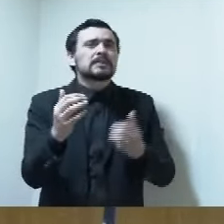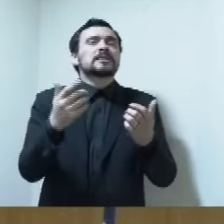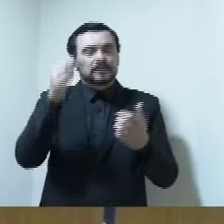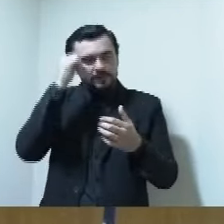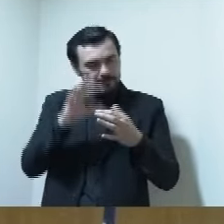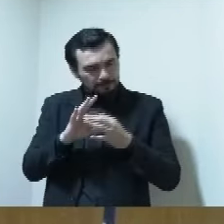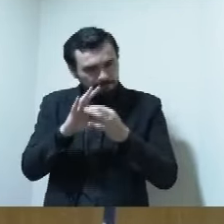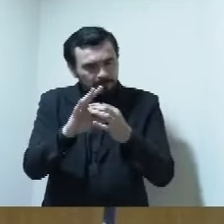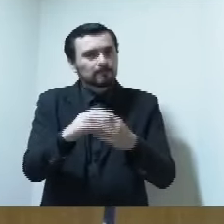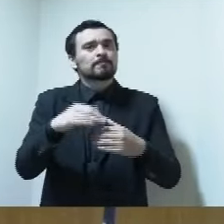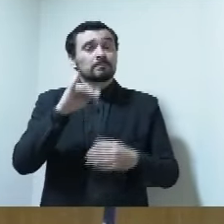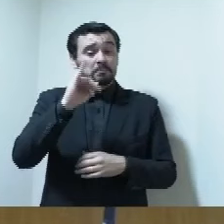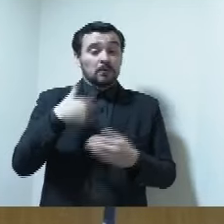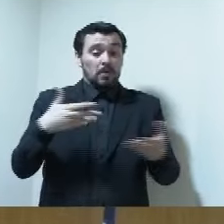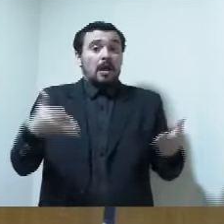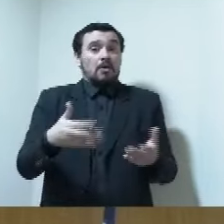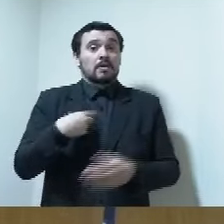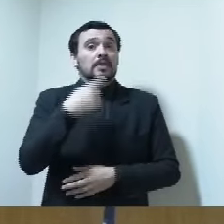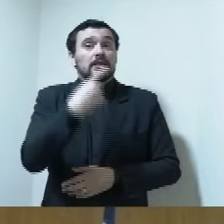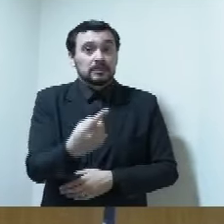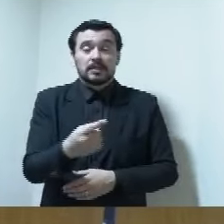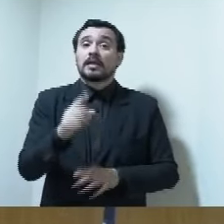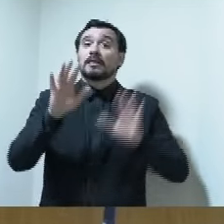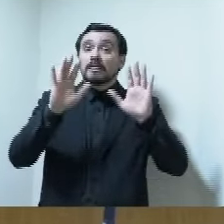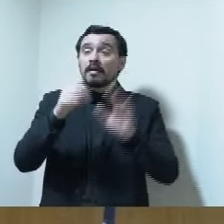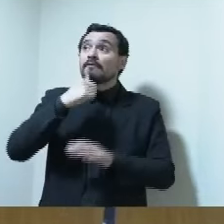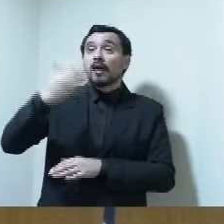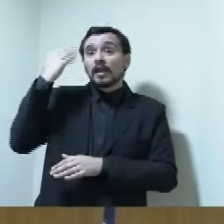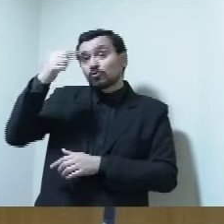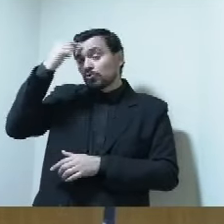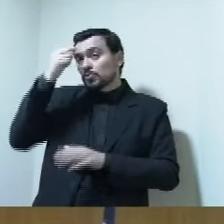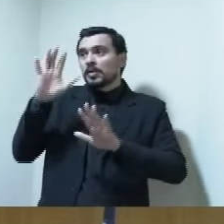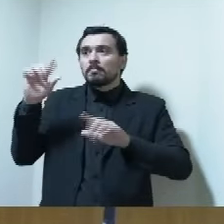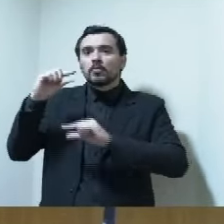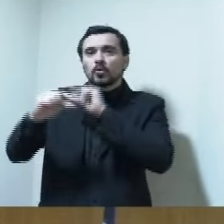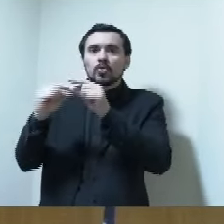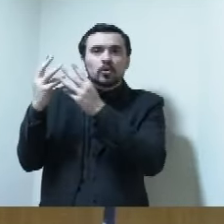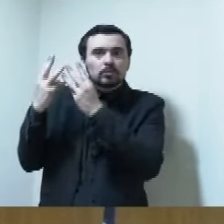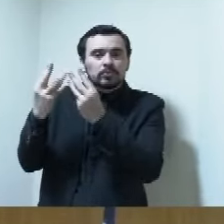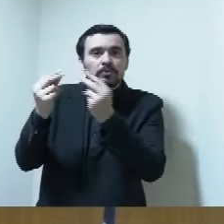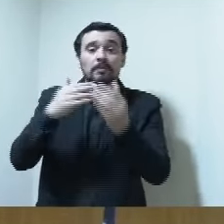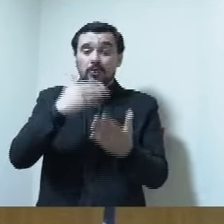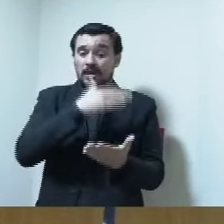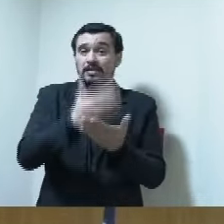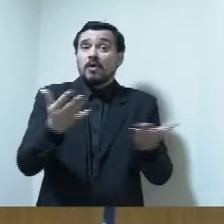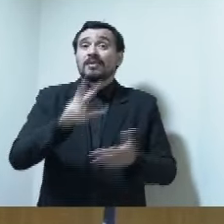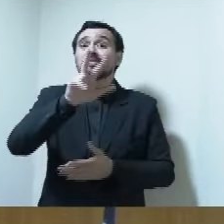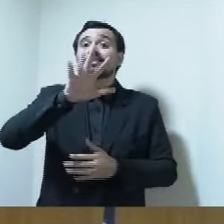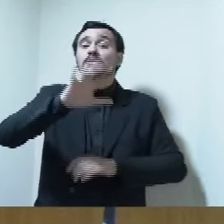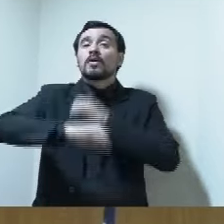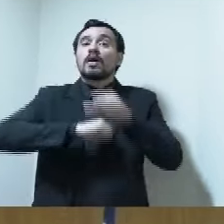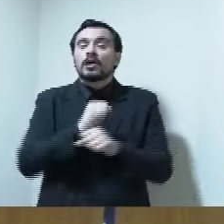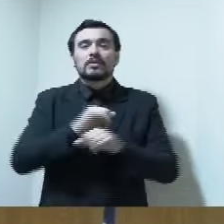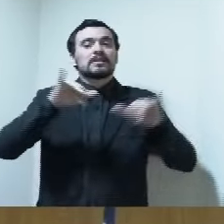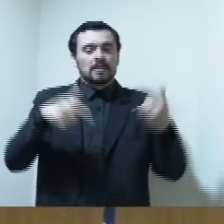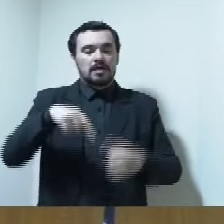aliados. Me animo a decir, en contra de los agoreros de siempre, que aún con sus sombras, estos 35 años han sido